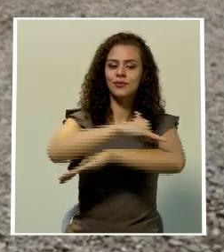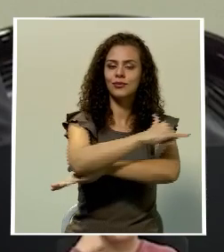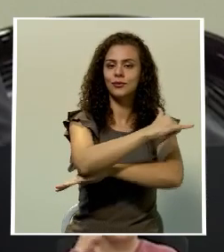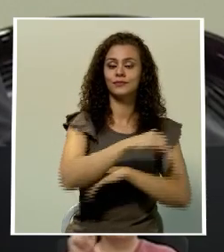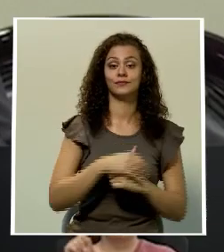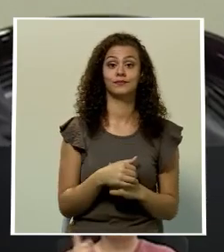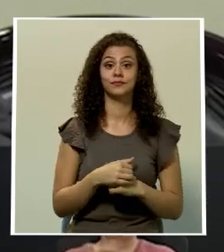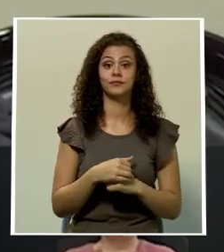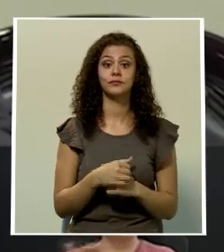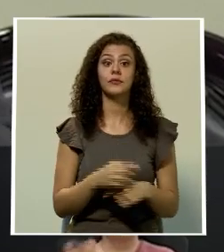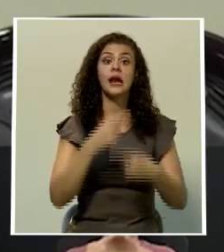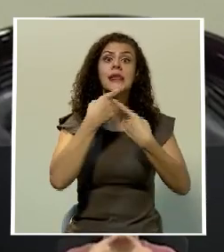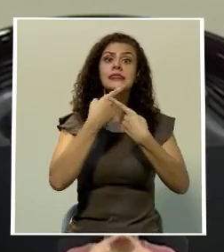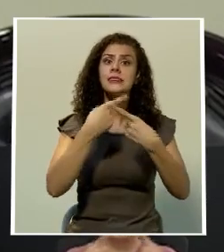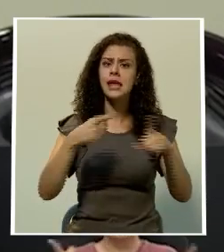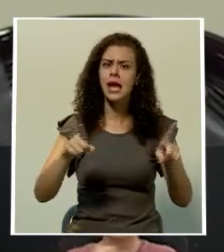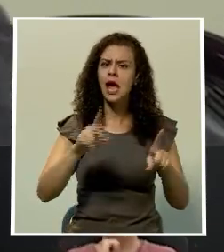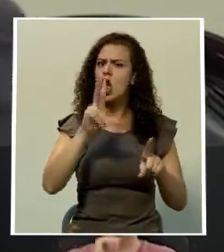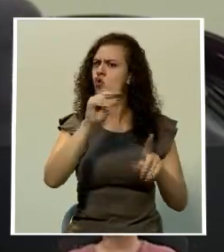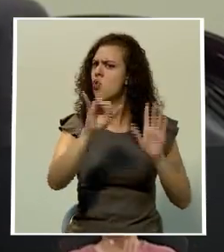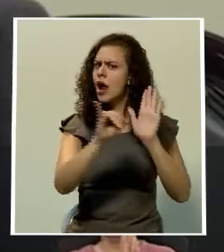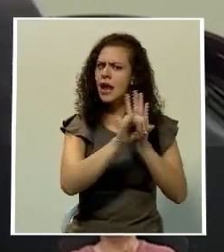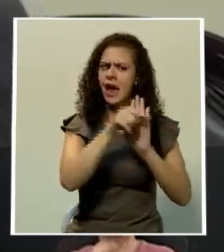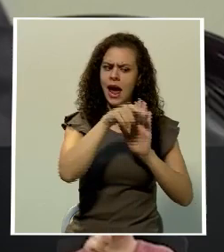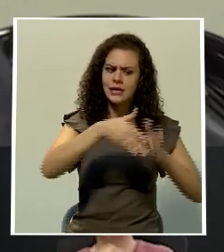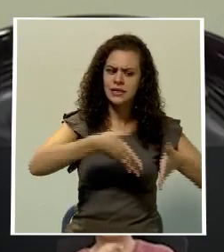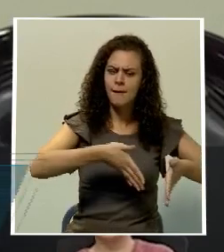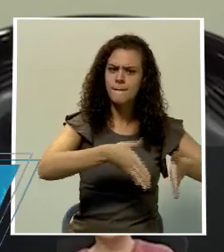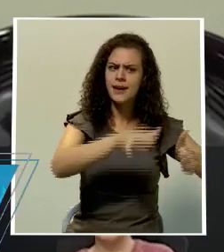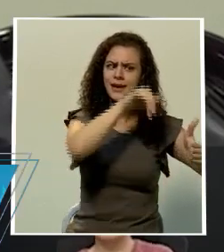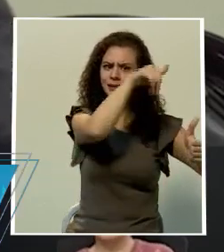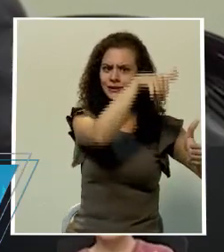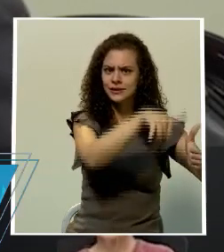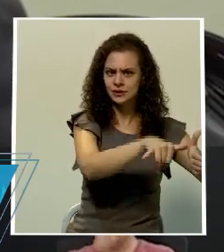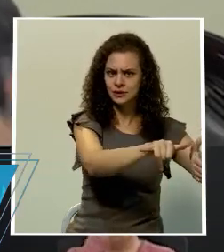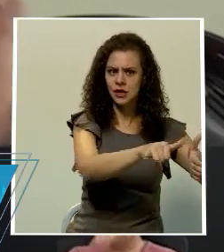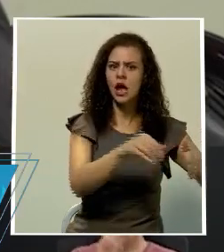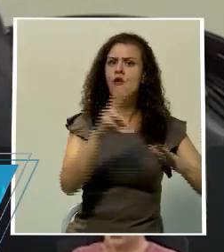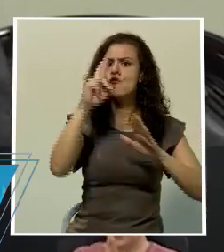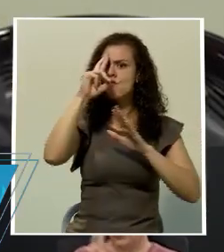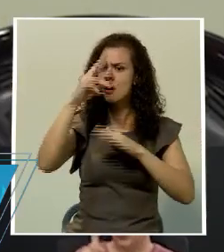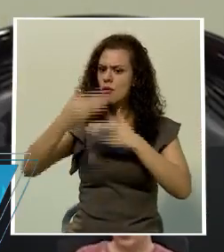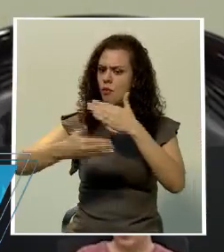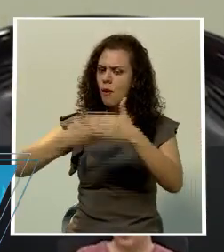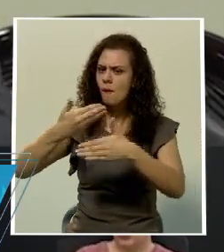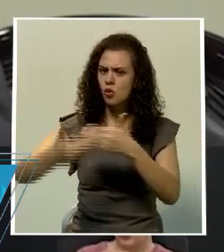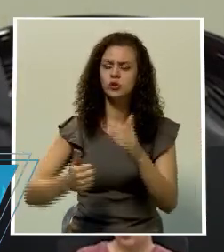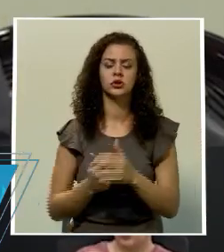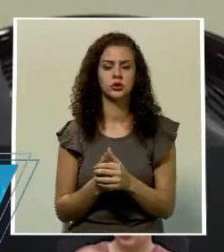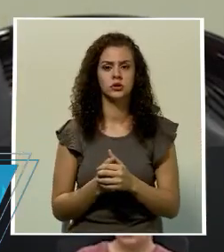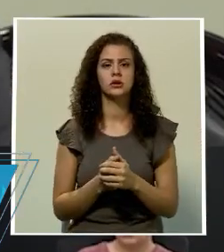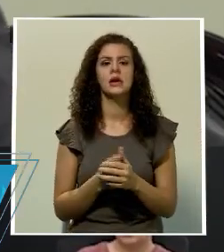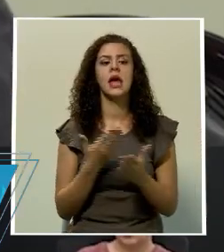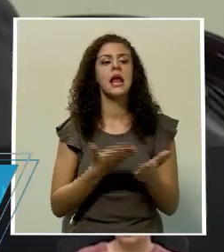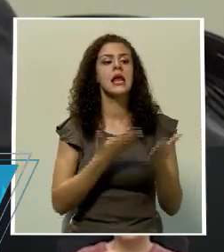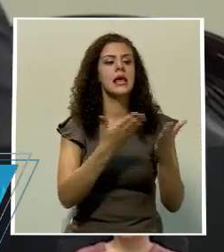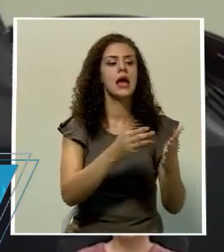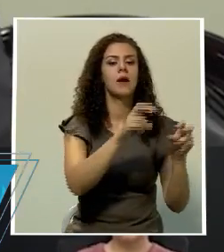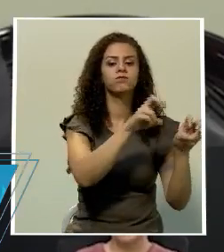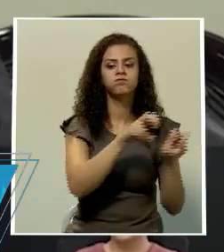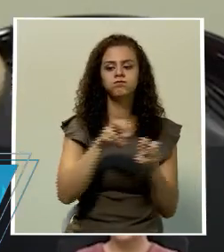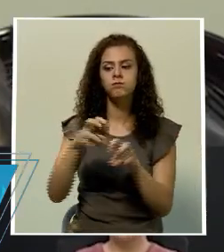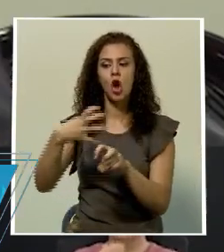aterrizaje. Declarar la ilegalidad de esta pista, respetando el debido proceso, se le da traslado